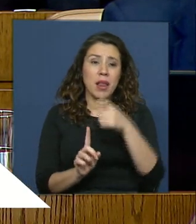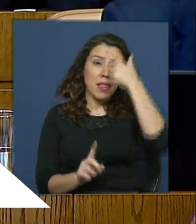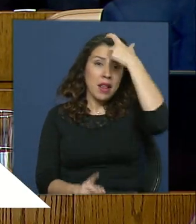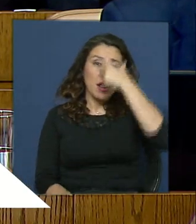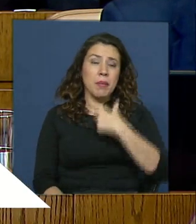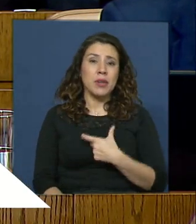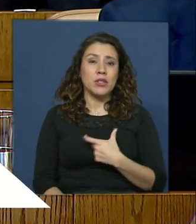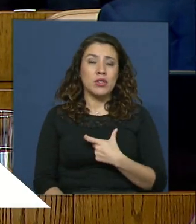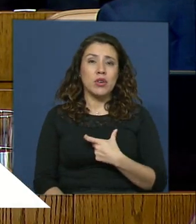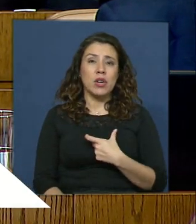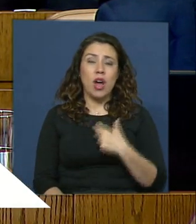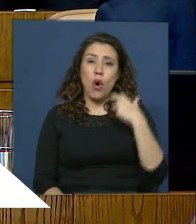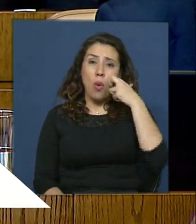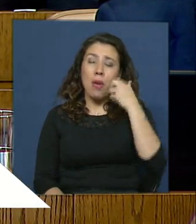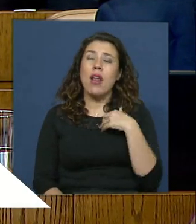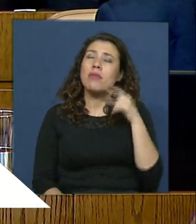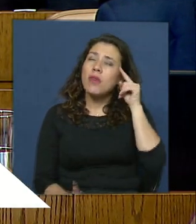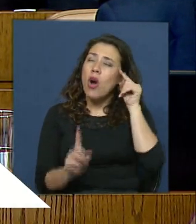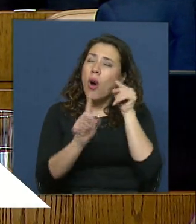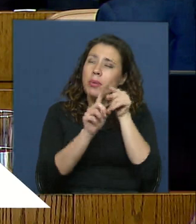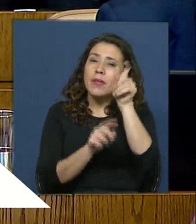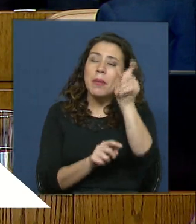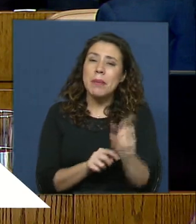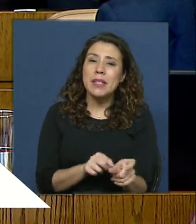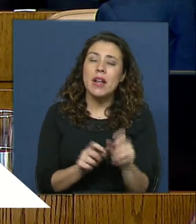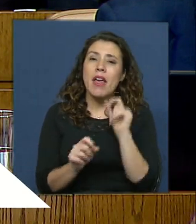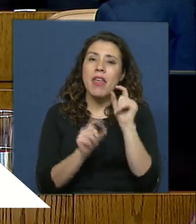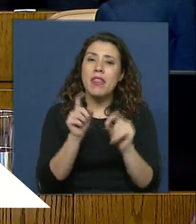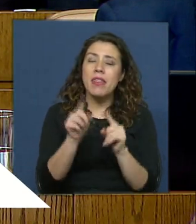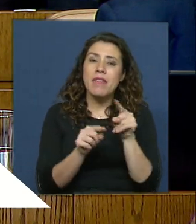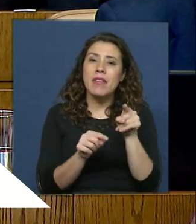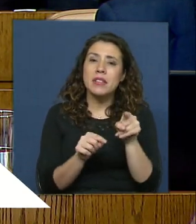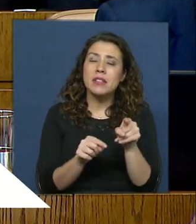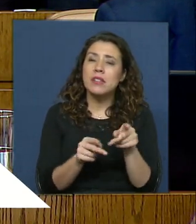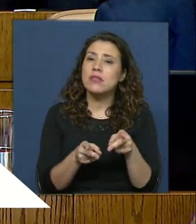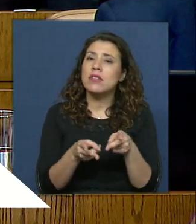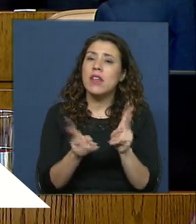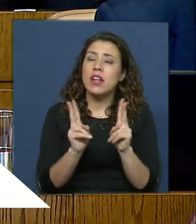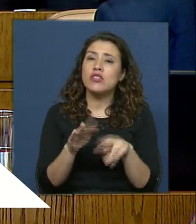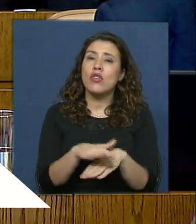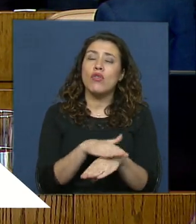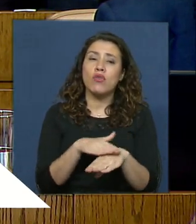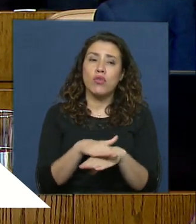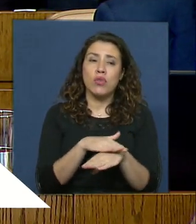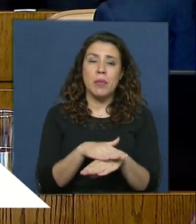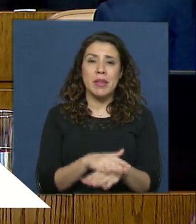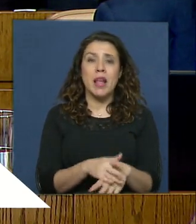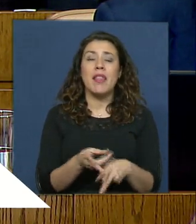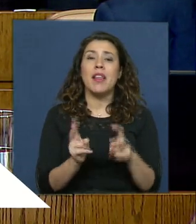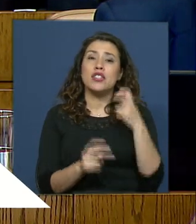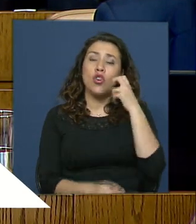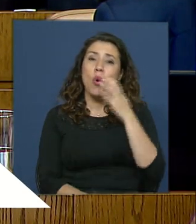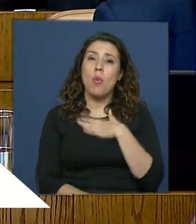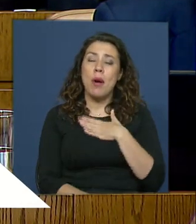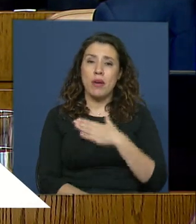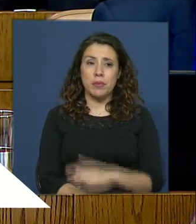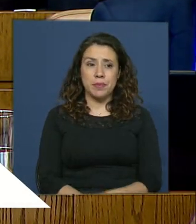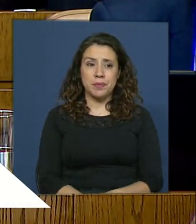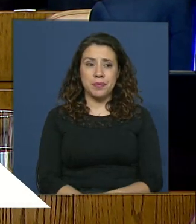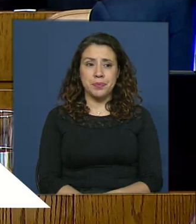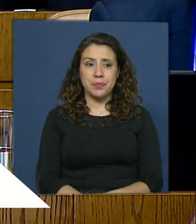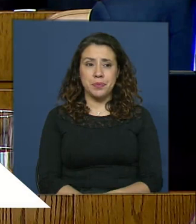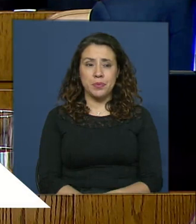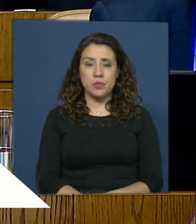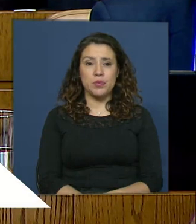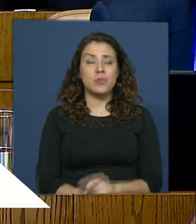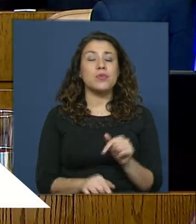humana y nos interesa la persona humana, defender sus prerrogativas fundamentales, que son sus derechos humanos o naturales fundamentales. Y